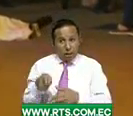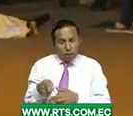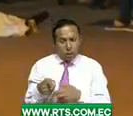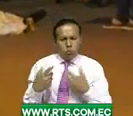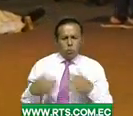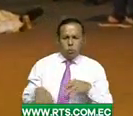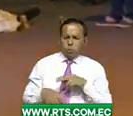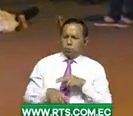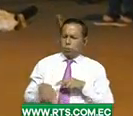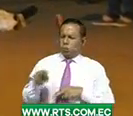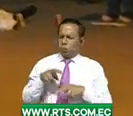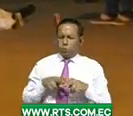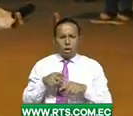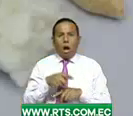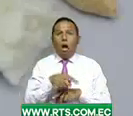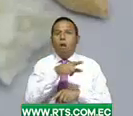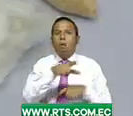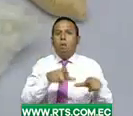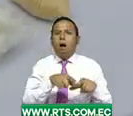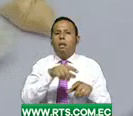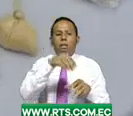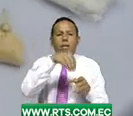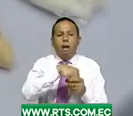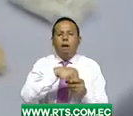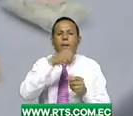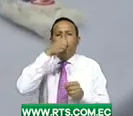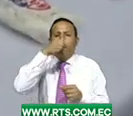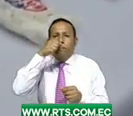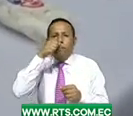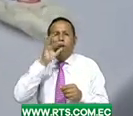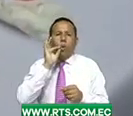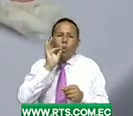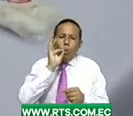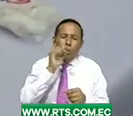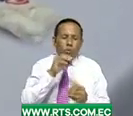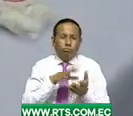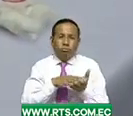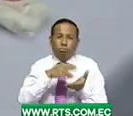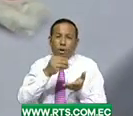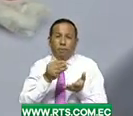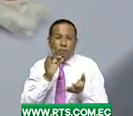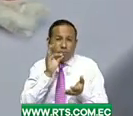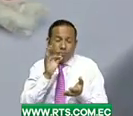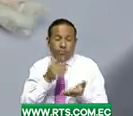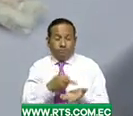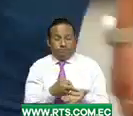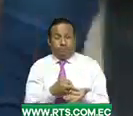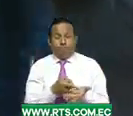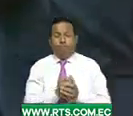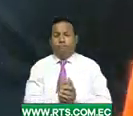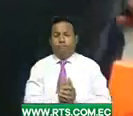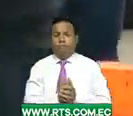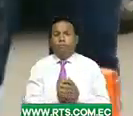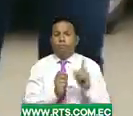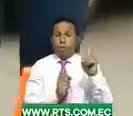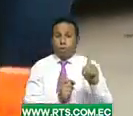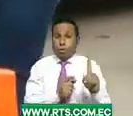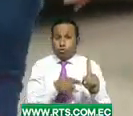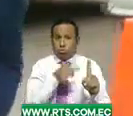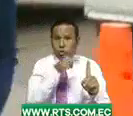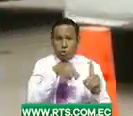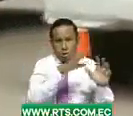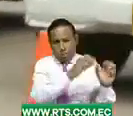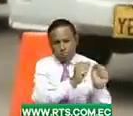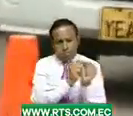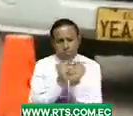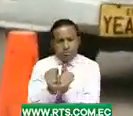sustancias sujetas a fiscalización. Entre heroína, cocaína y marihuana posiblemente, el pesaje, estamos dentro de un proceso. La persona detenida más las